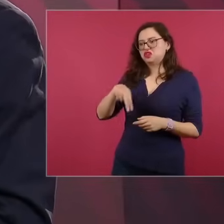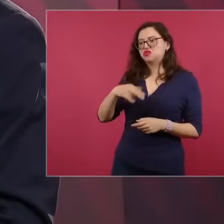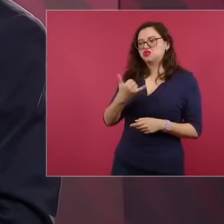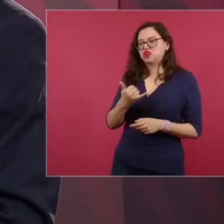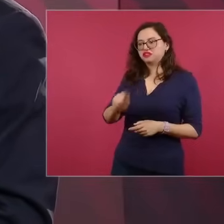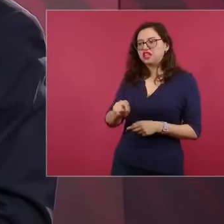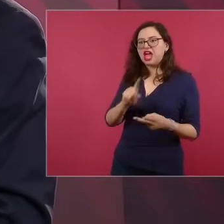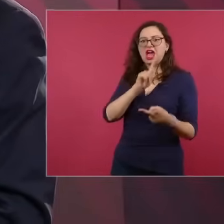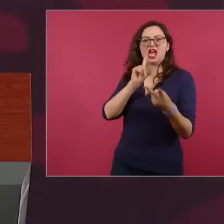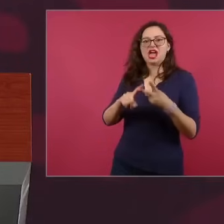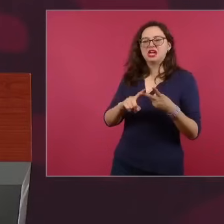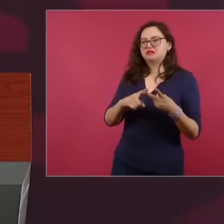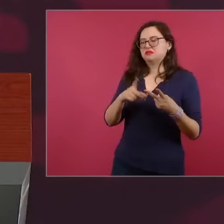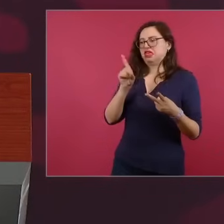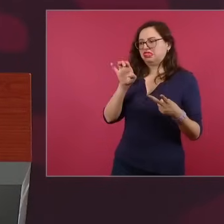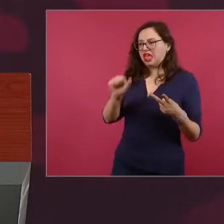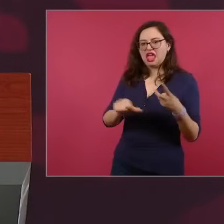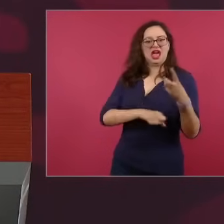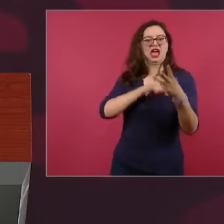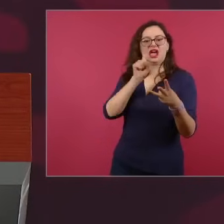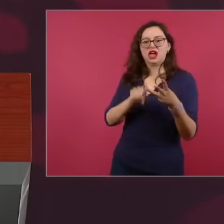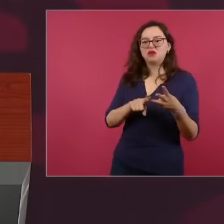la señora Anabel Hernández,